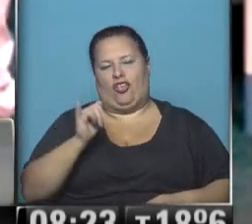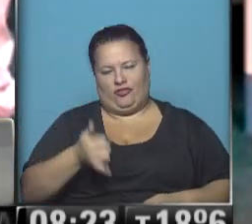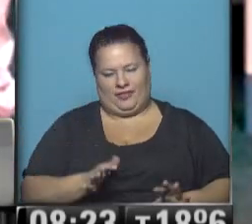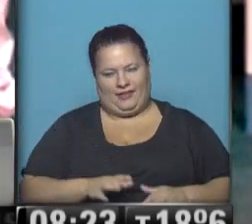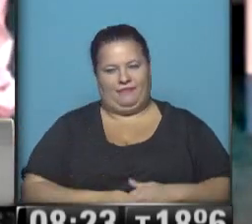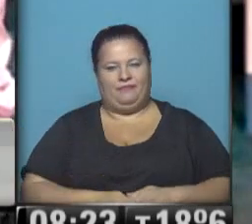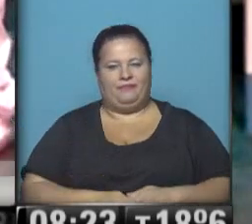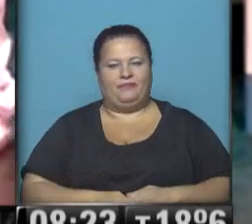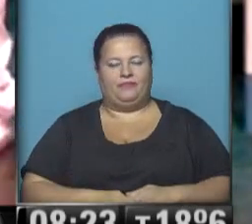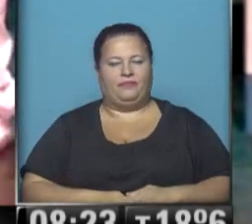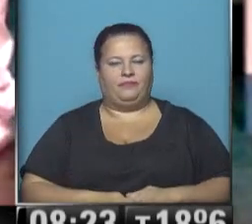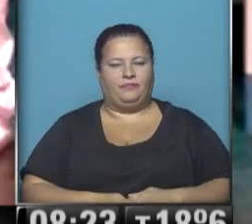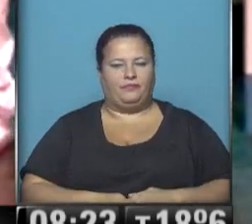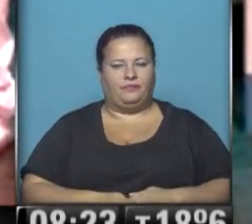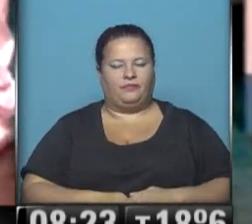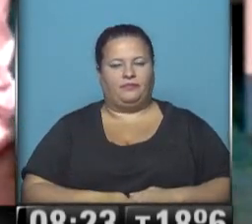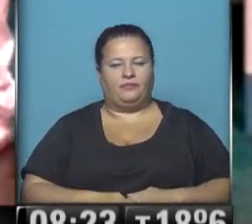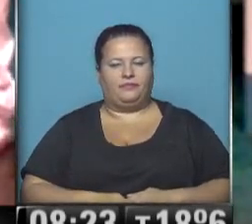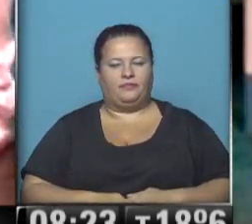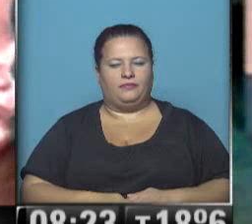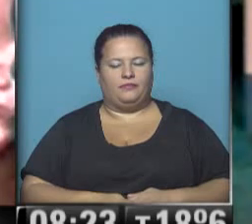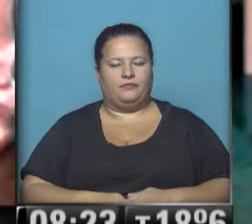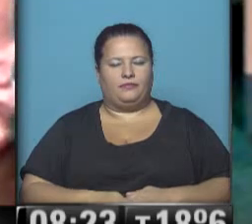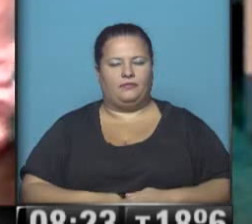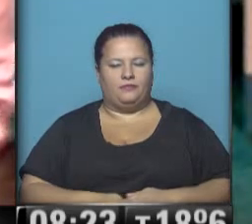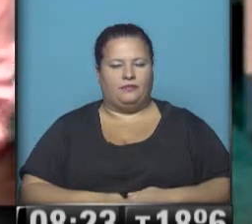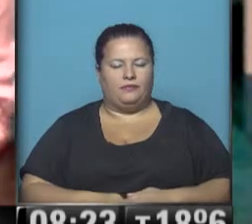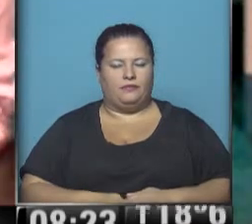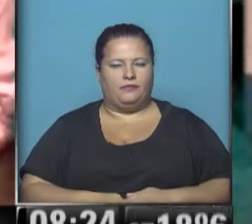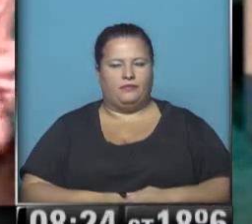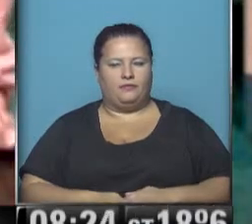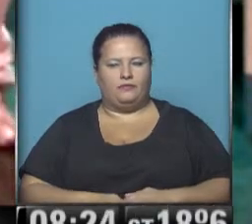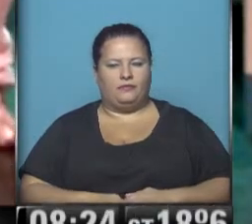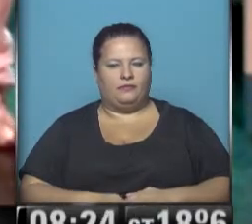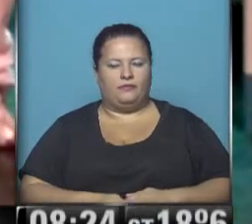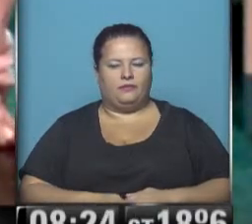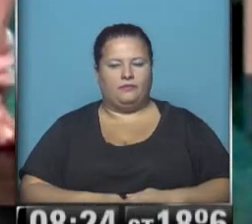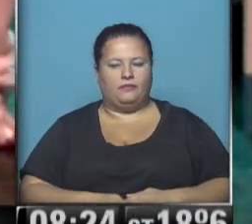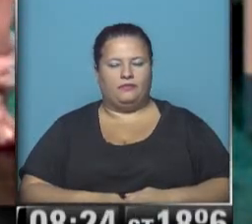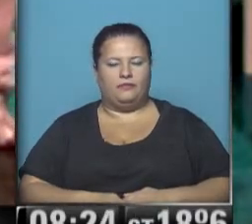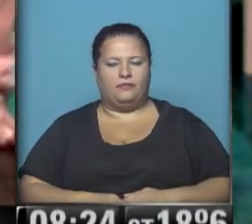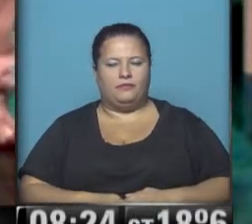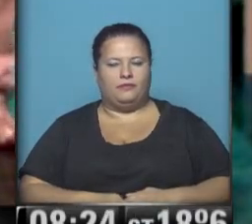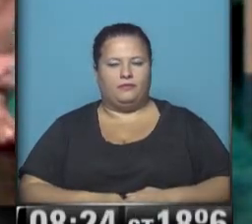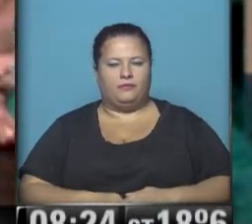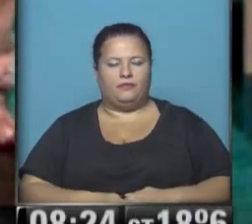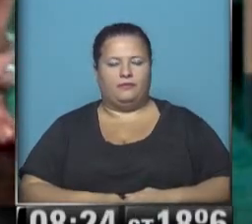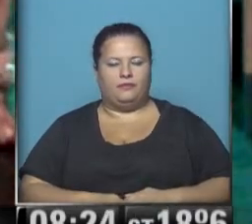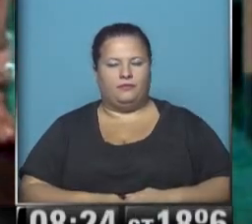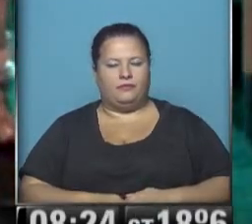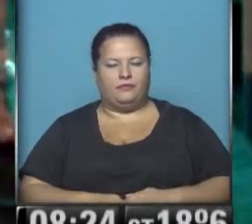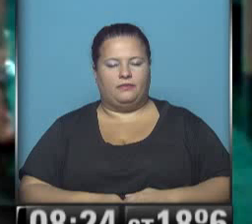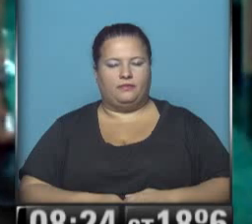me muera, no quiero llanto ni pena. Prefiero que se me vea envuelto en una